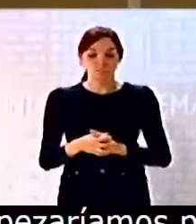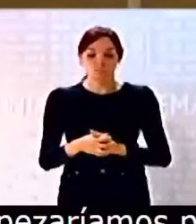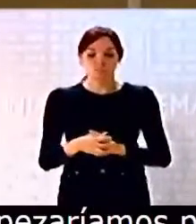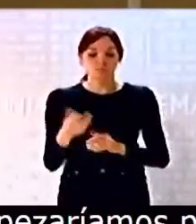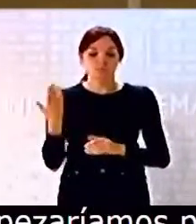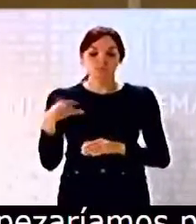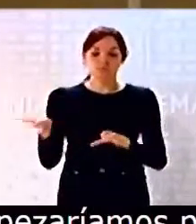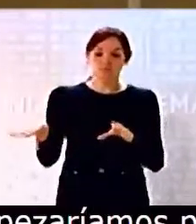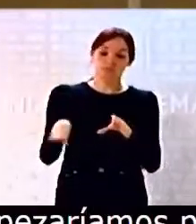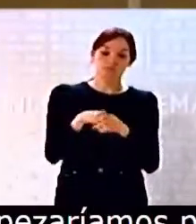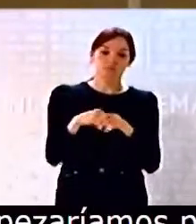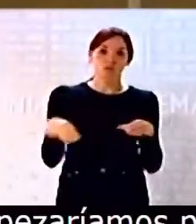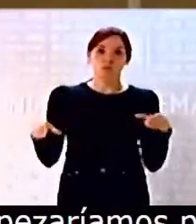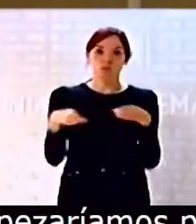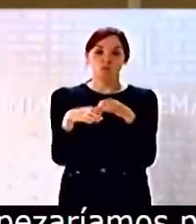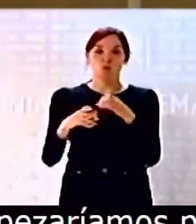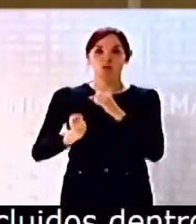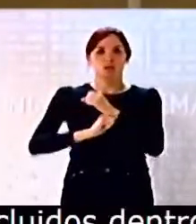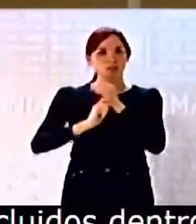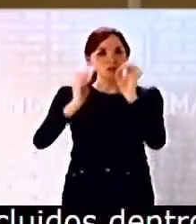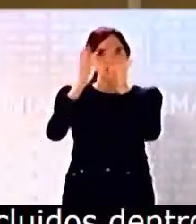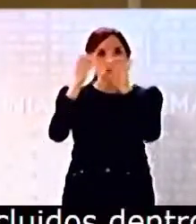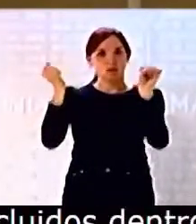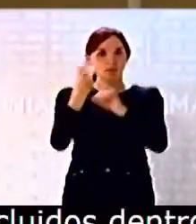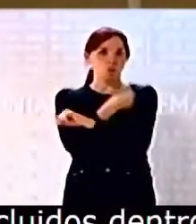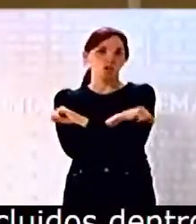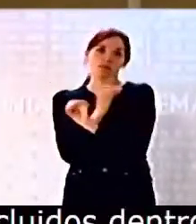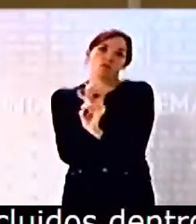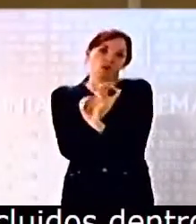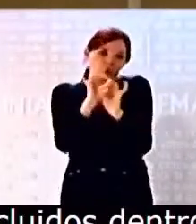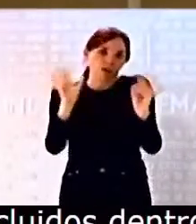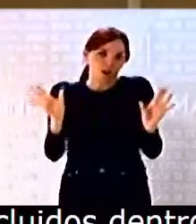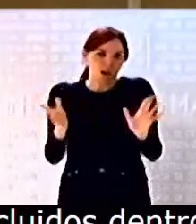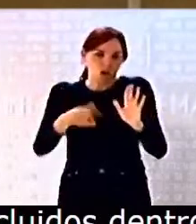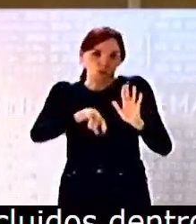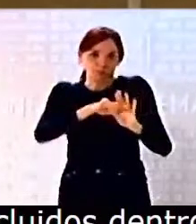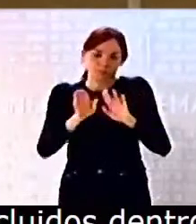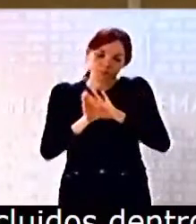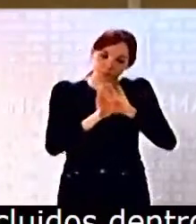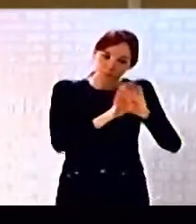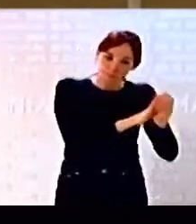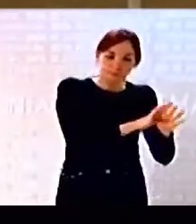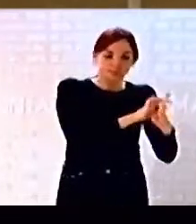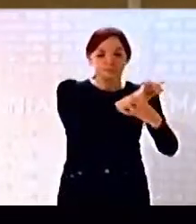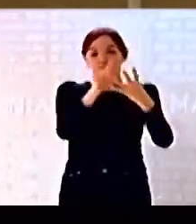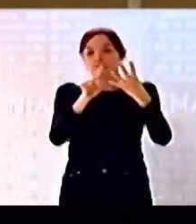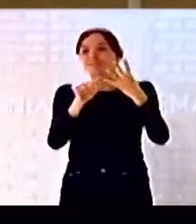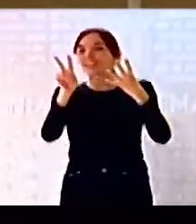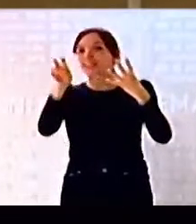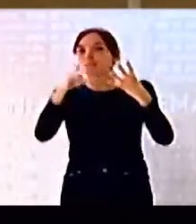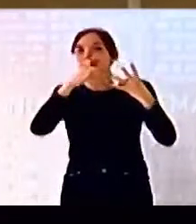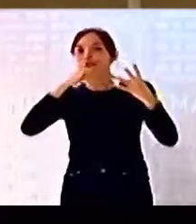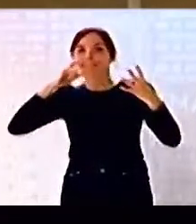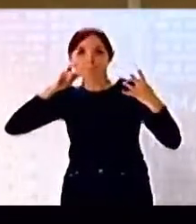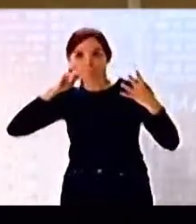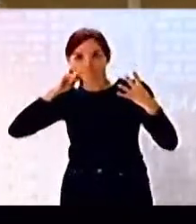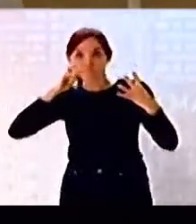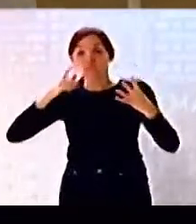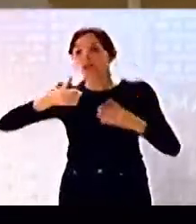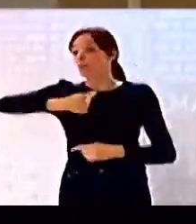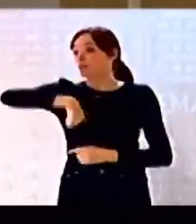están incluidos dentro de la estrategia de vacunación, evidentemente. Y luego me hacía una pregunta sobre la mascarilla. Nosotros no nos vamos a